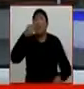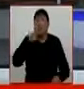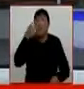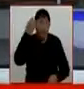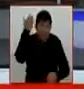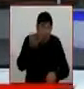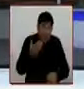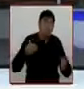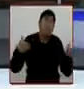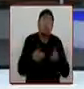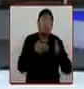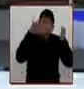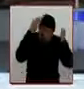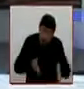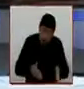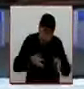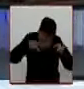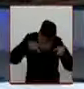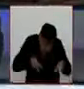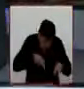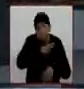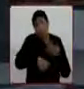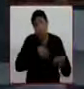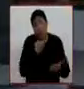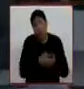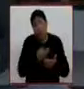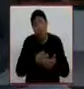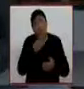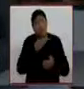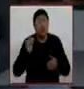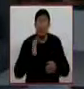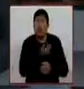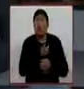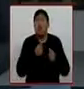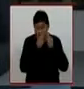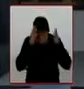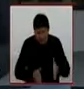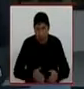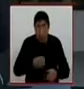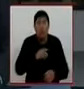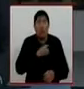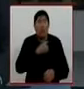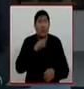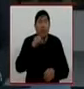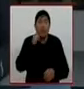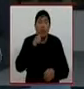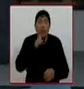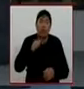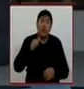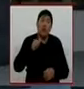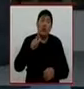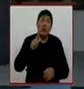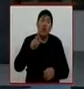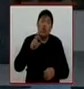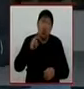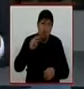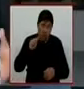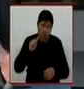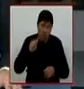decirle que hay una vecina que logró verlo todo y nuestro compañero Joaquín Luna ha logrado hablar con ella, pero aún así hay un